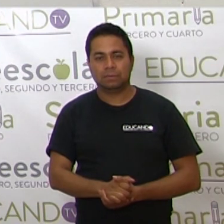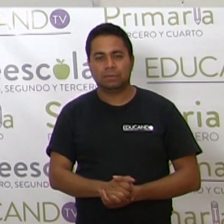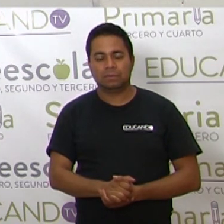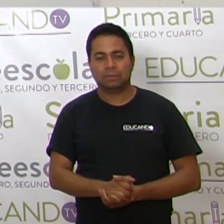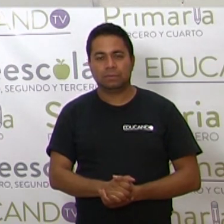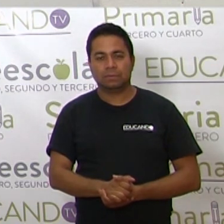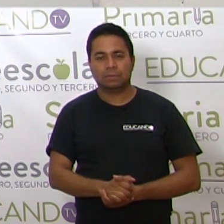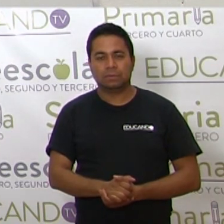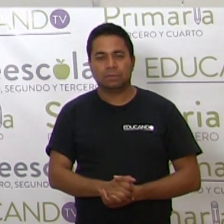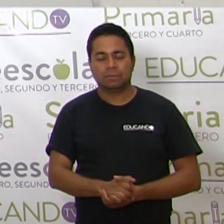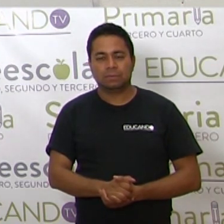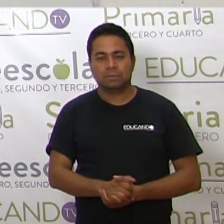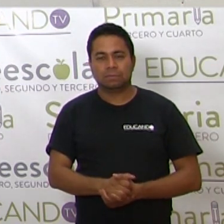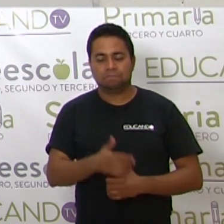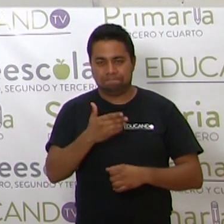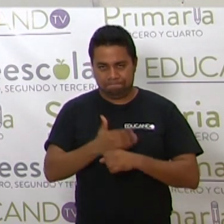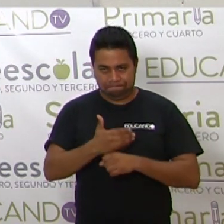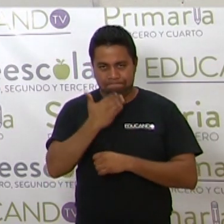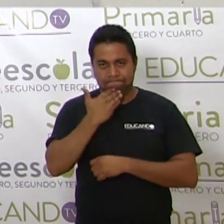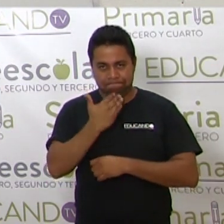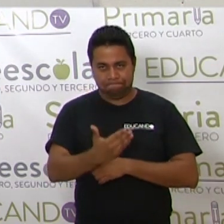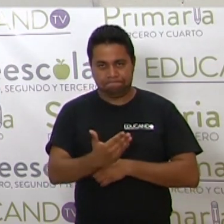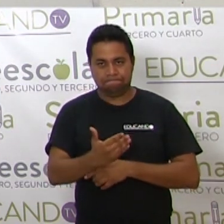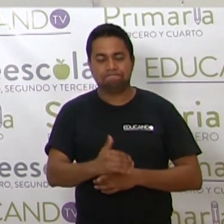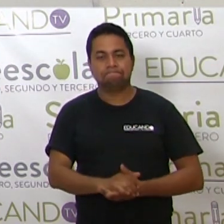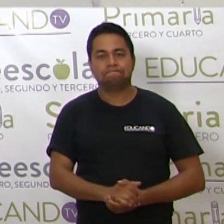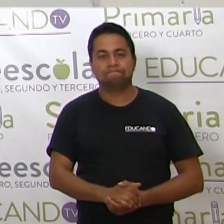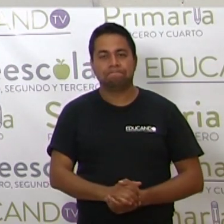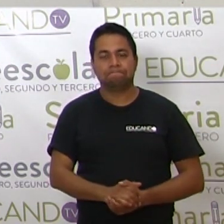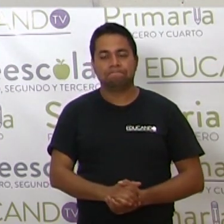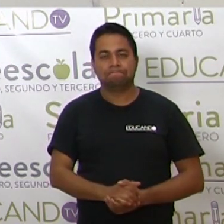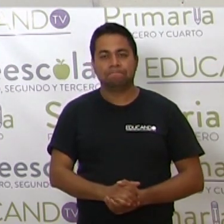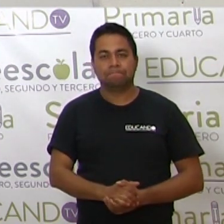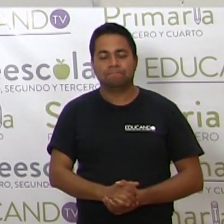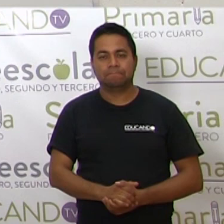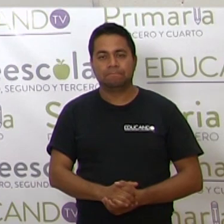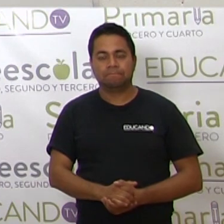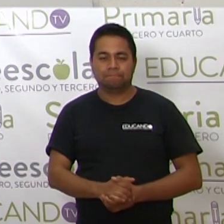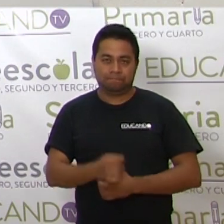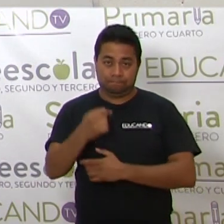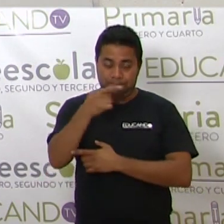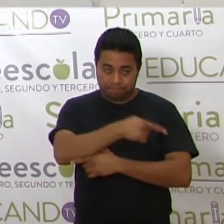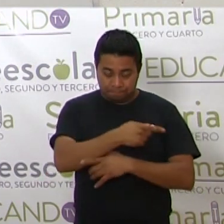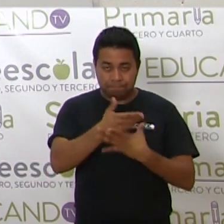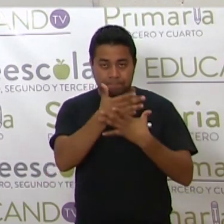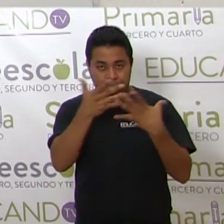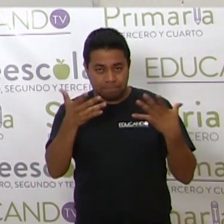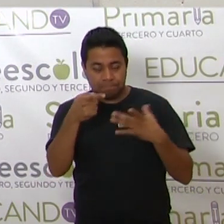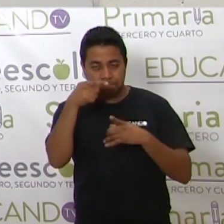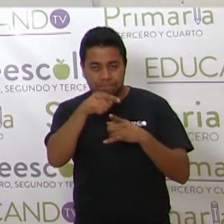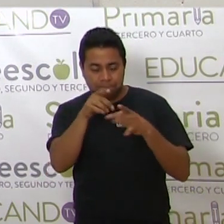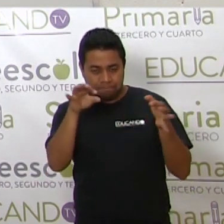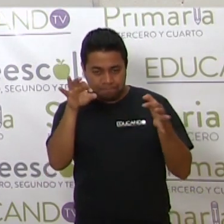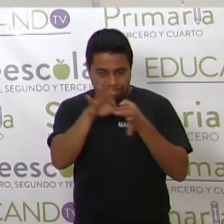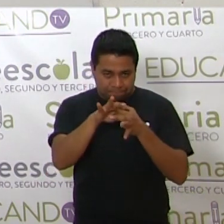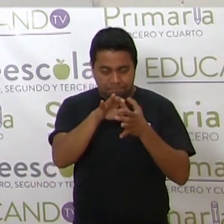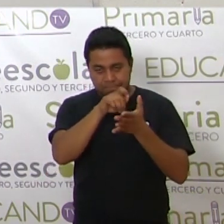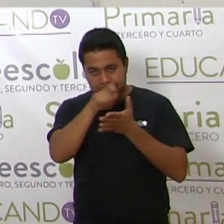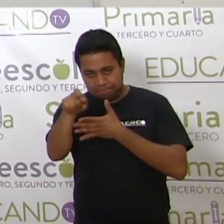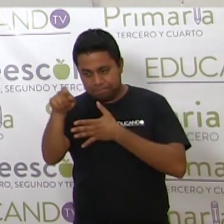muy bien ahora bien vamos incluso estamos uniendo